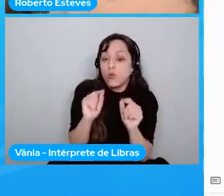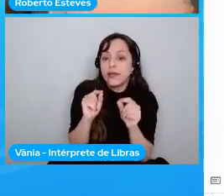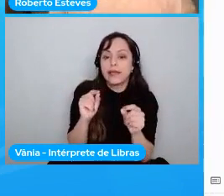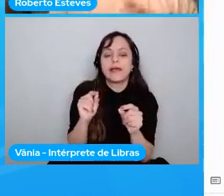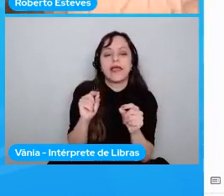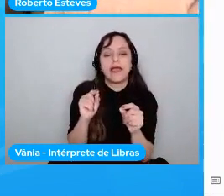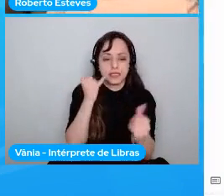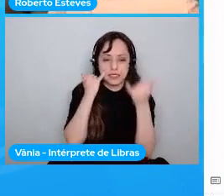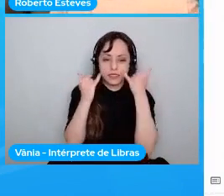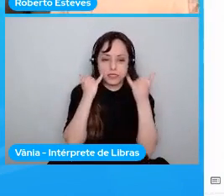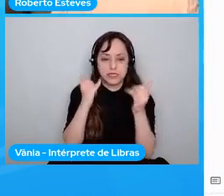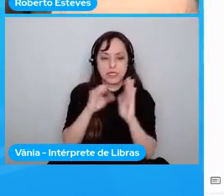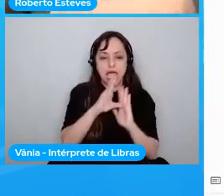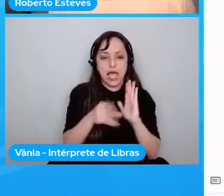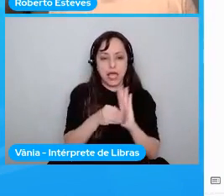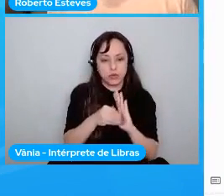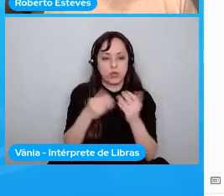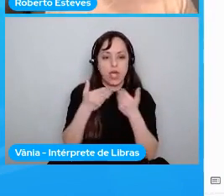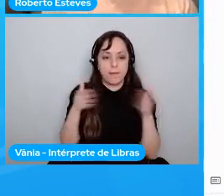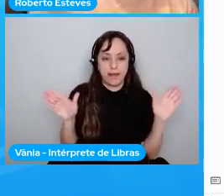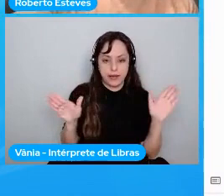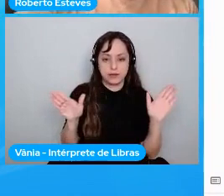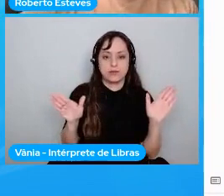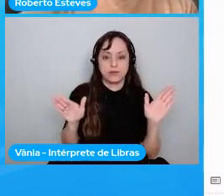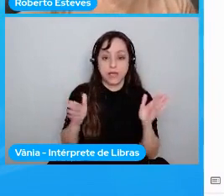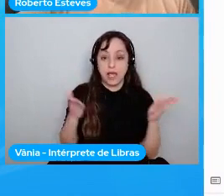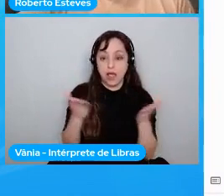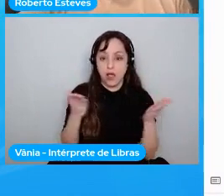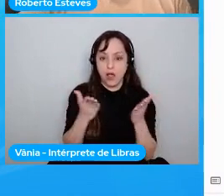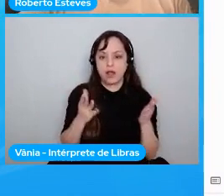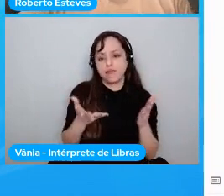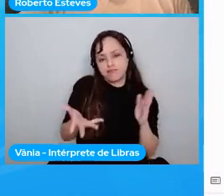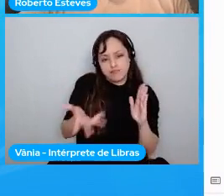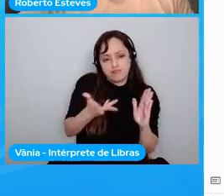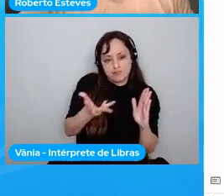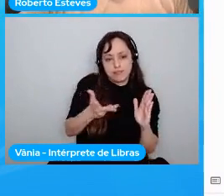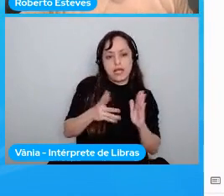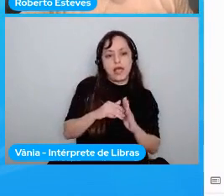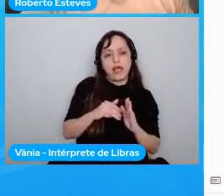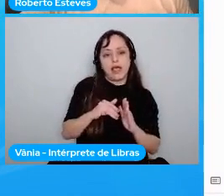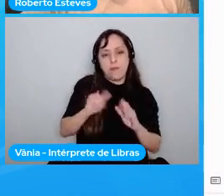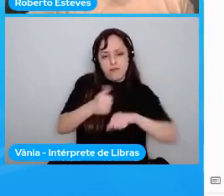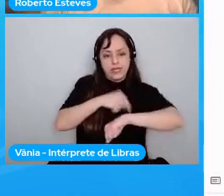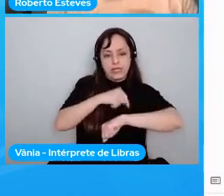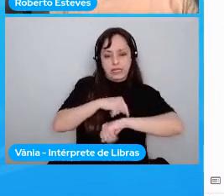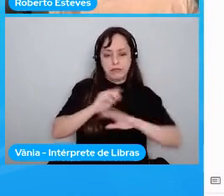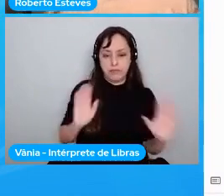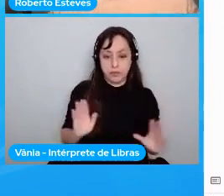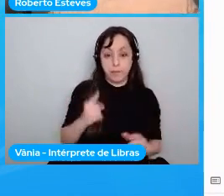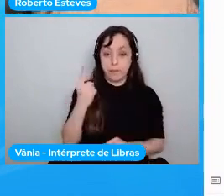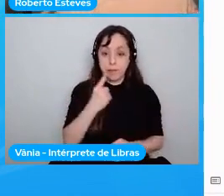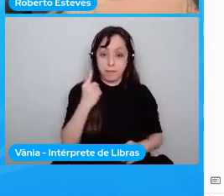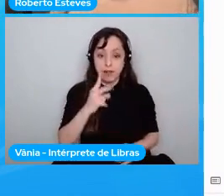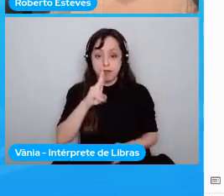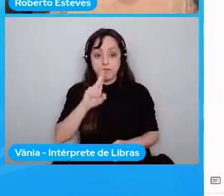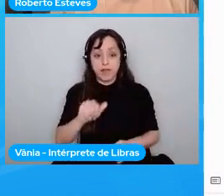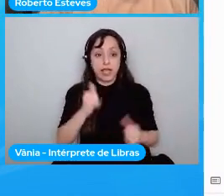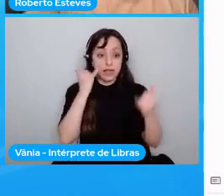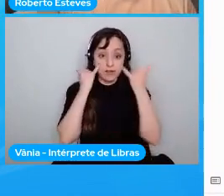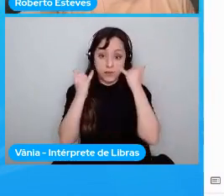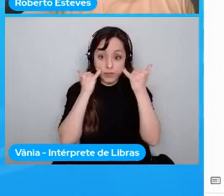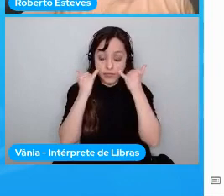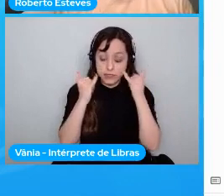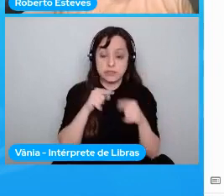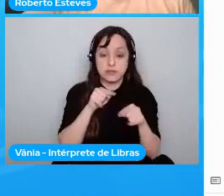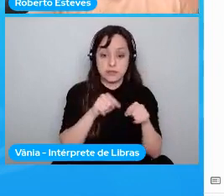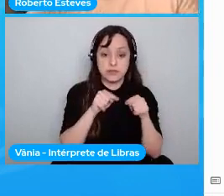rápido para poder cumplir con el tiempo. Entonces, lo primero que vamos a hacer es vamos a cargar la información de datos abiertos que